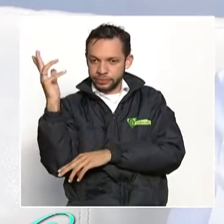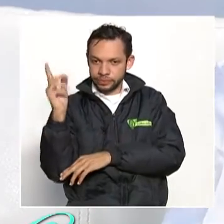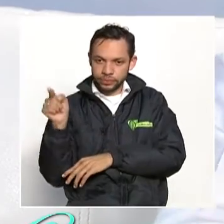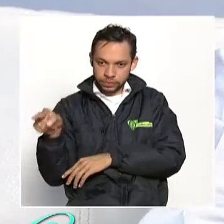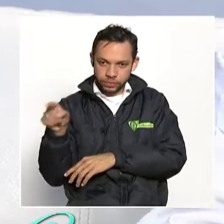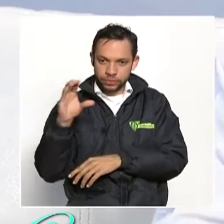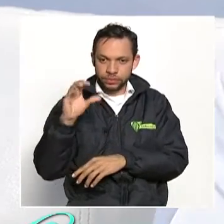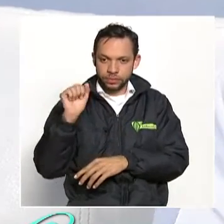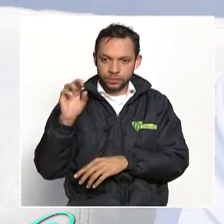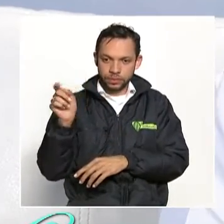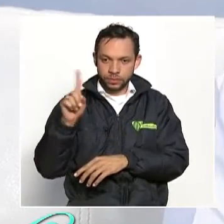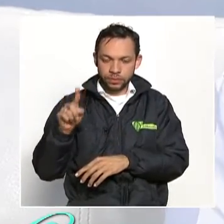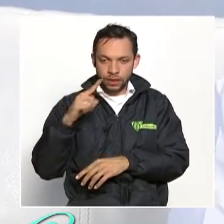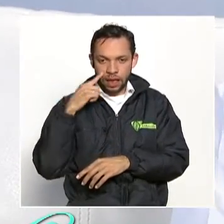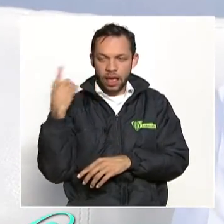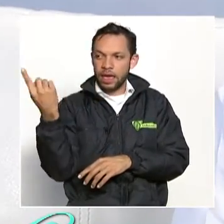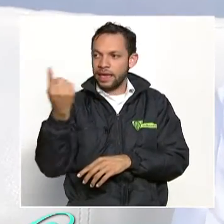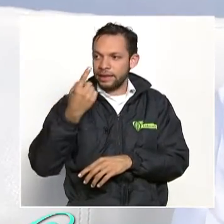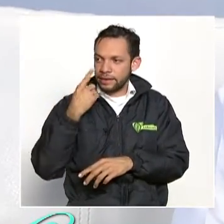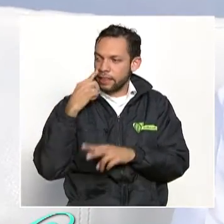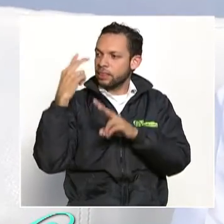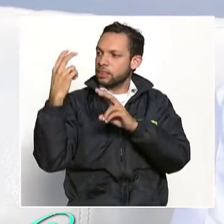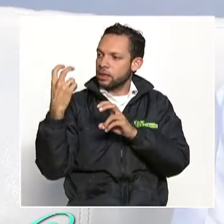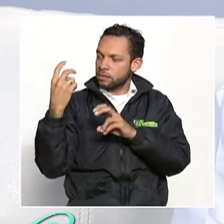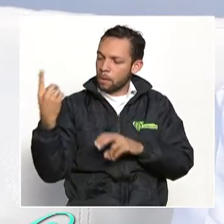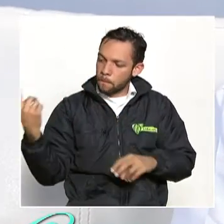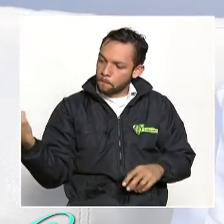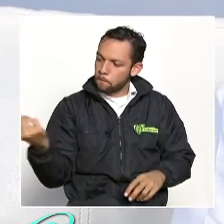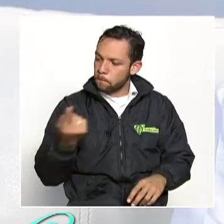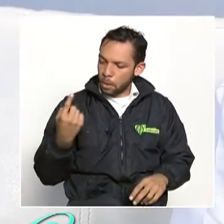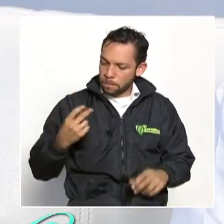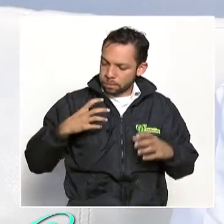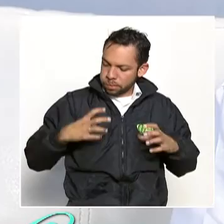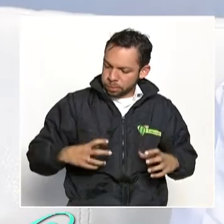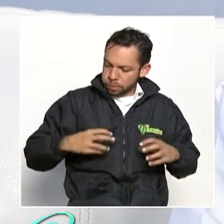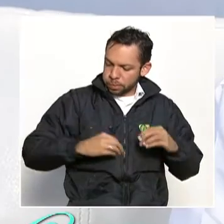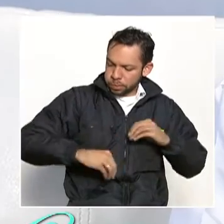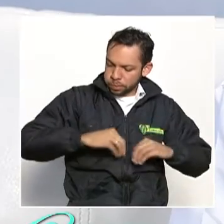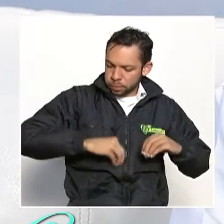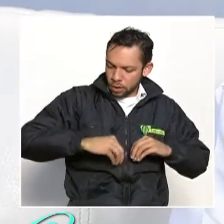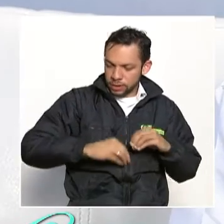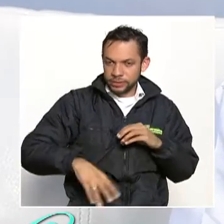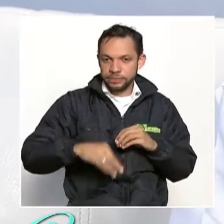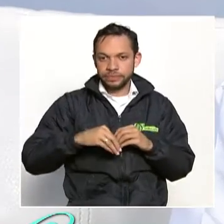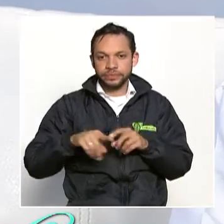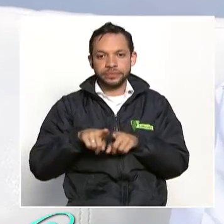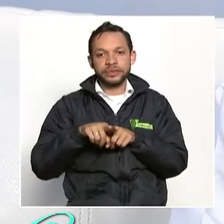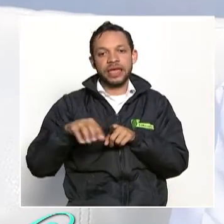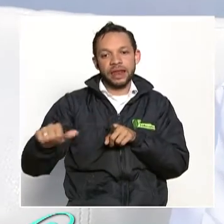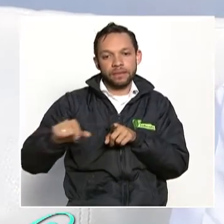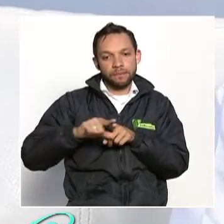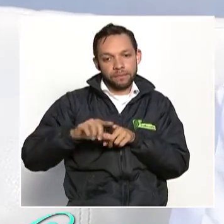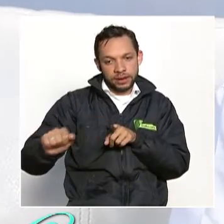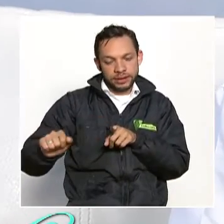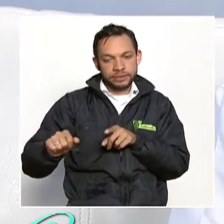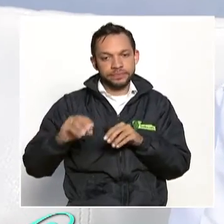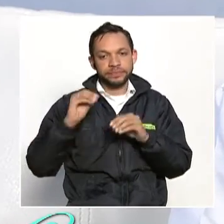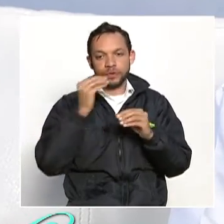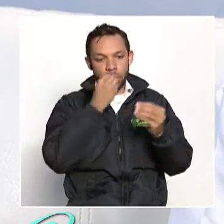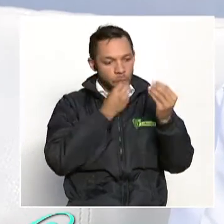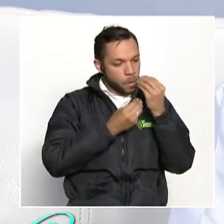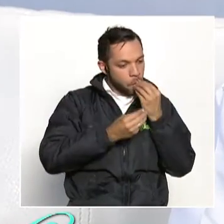que es todo ese panorama general de la microbiota. Después viene su hermana con un tema que es